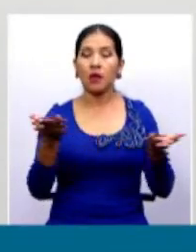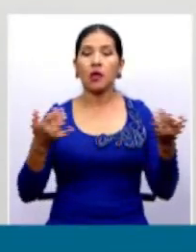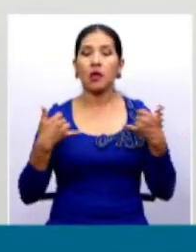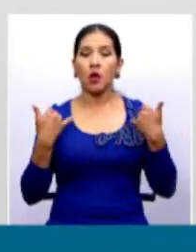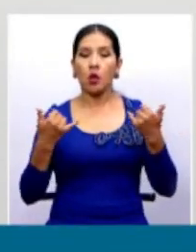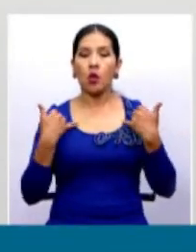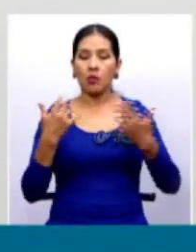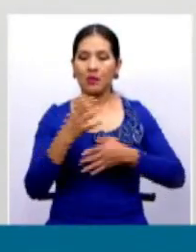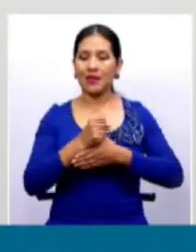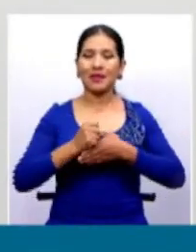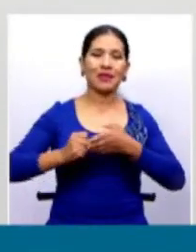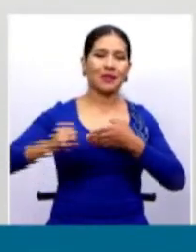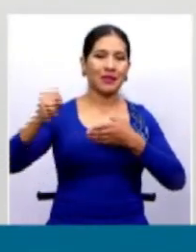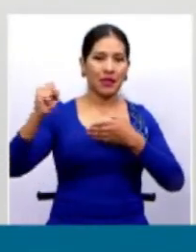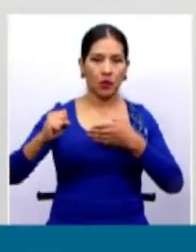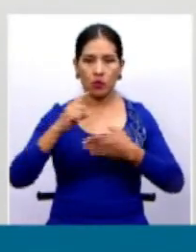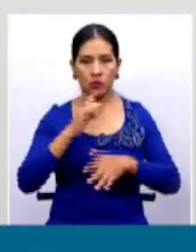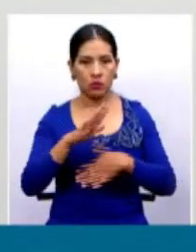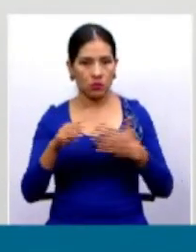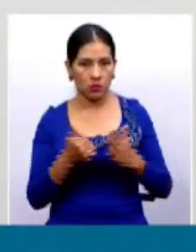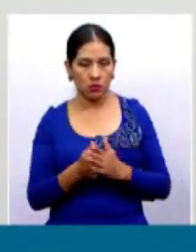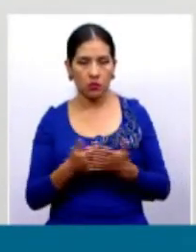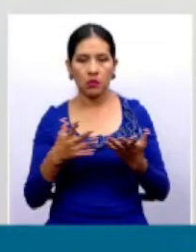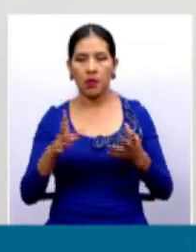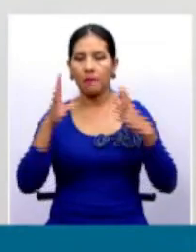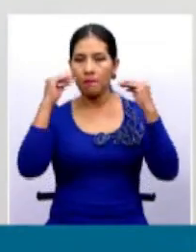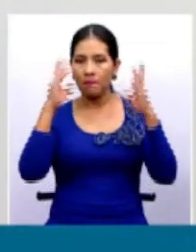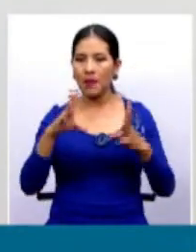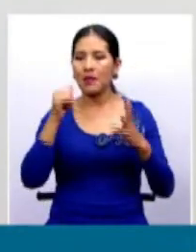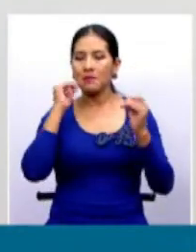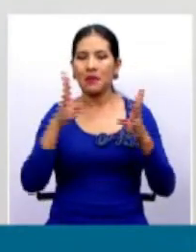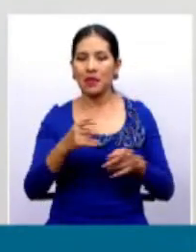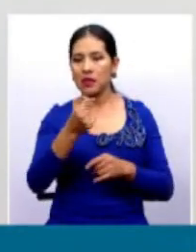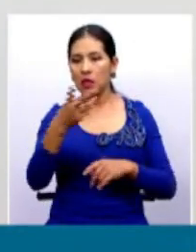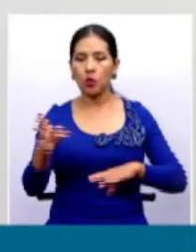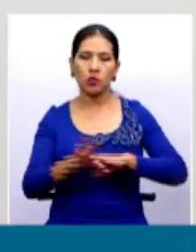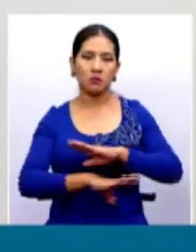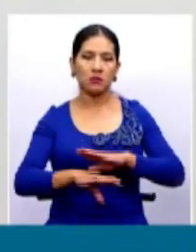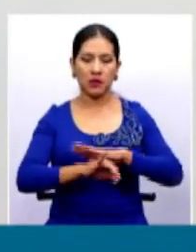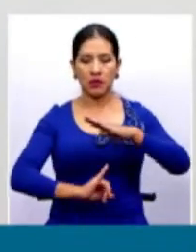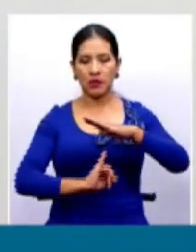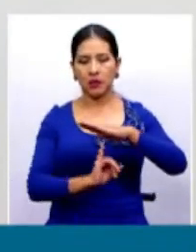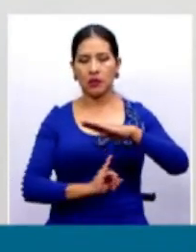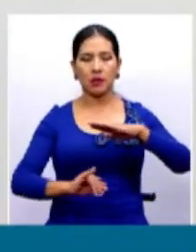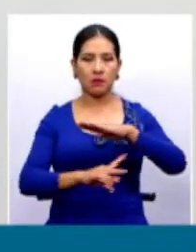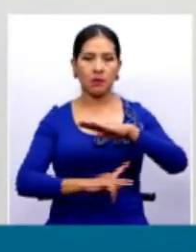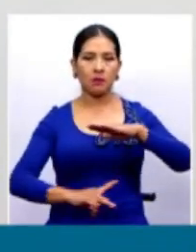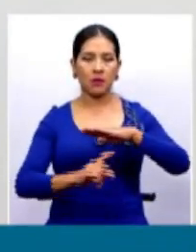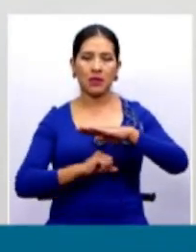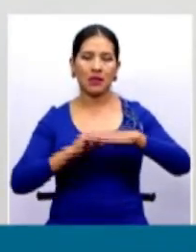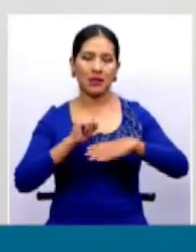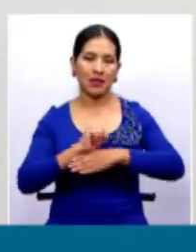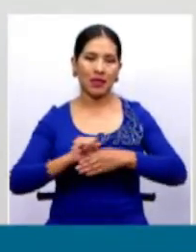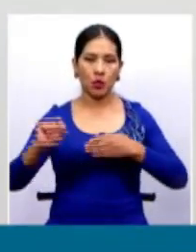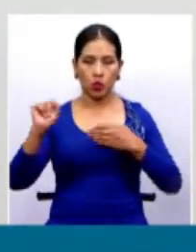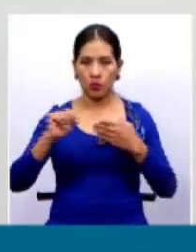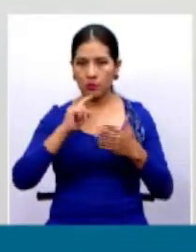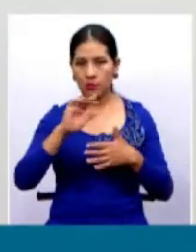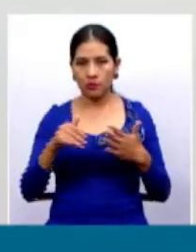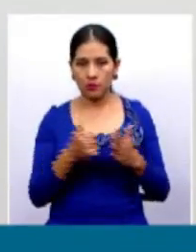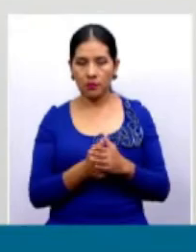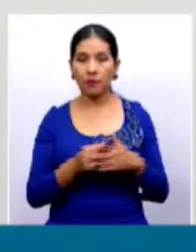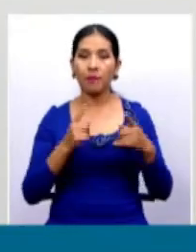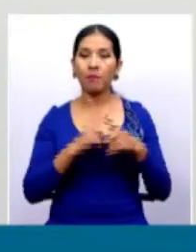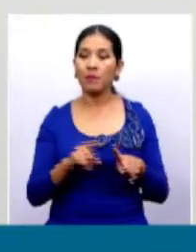del nivel secundario nuestros colegas maestras y maestras de base inicial primario secundario Lamentablemente la